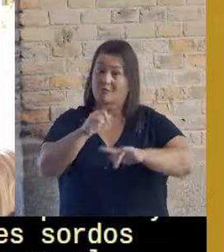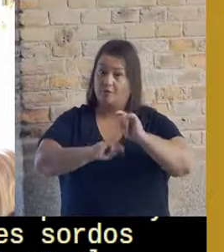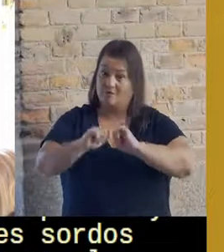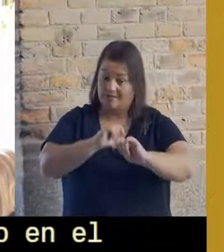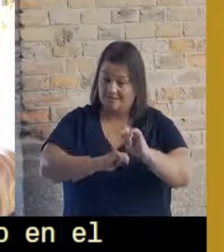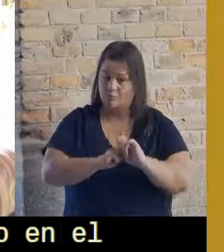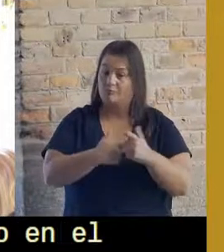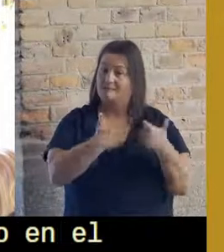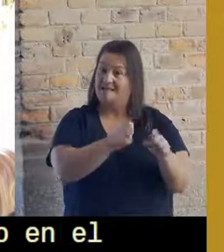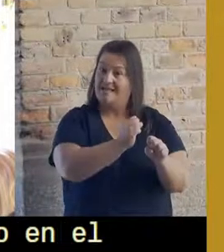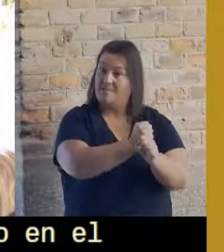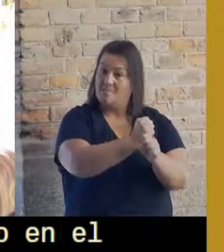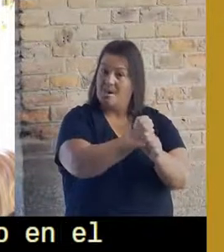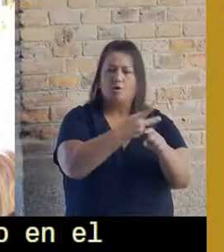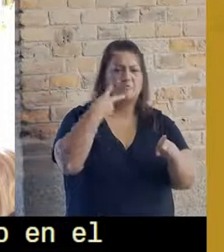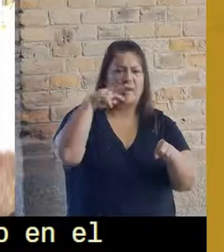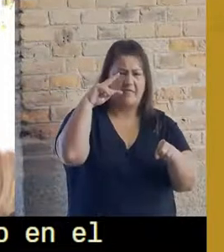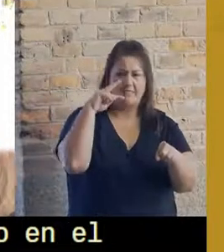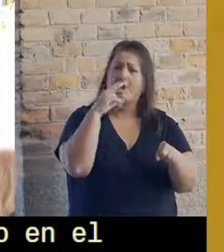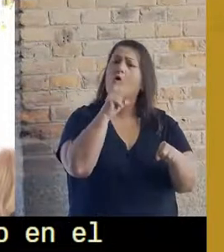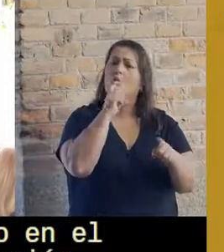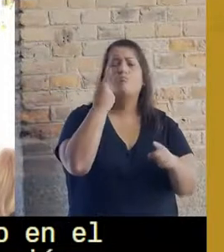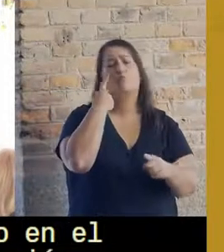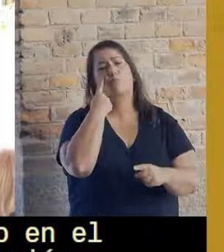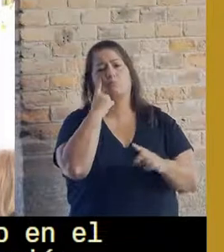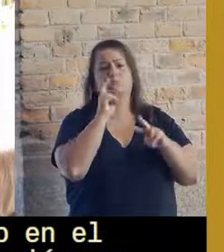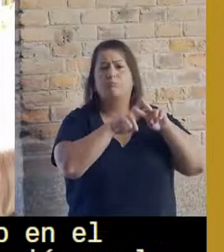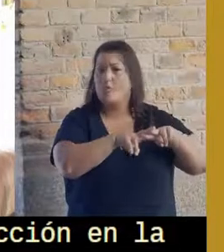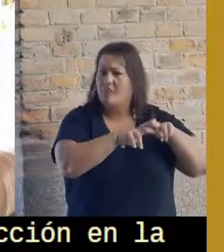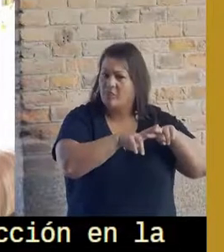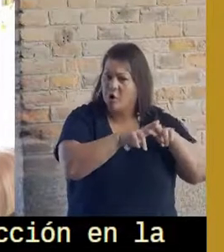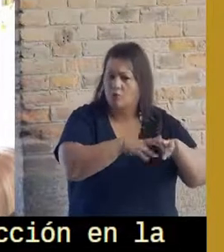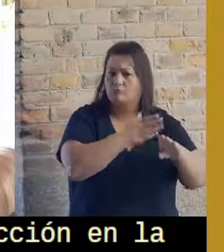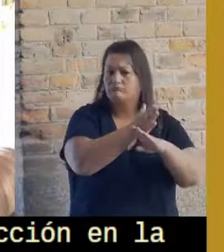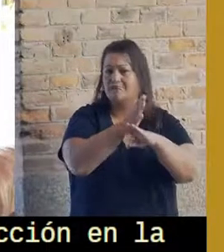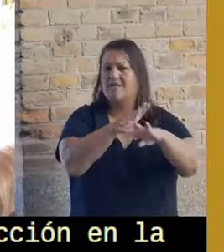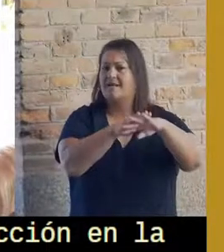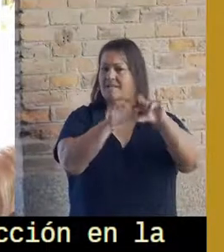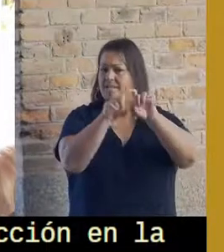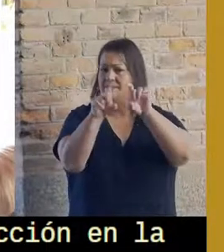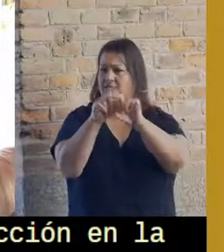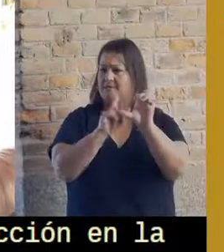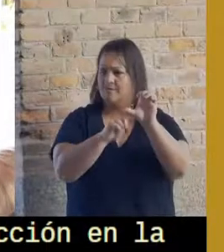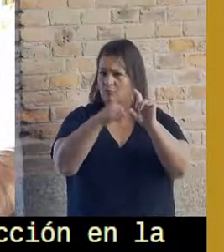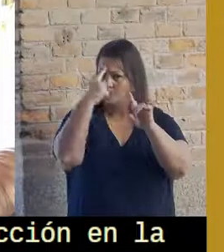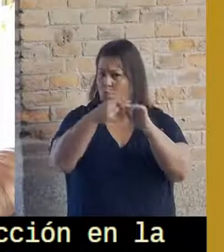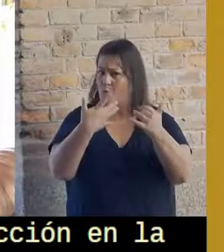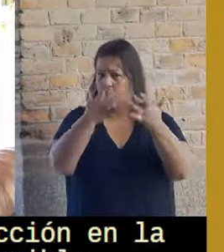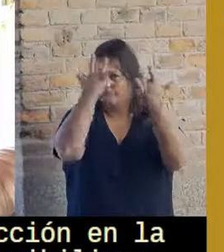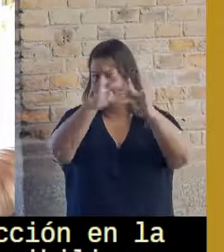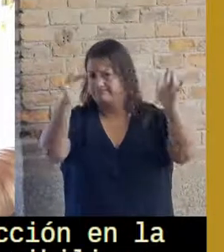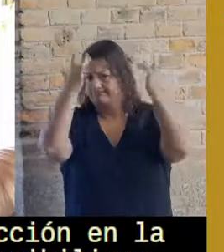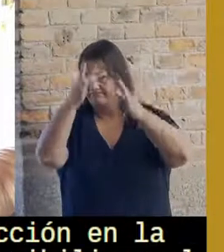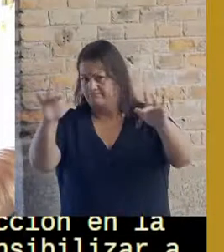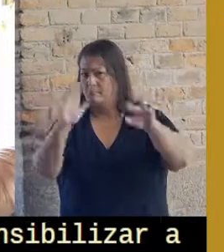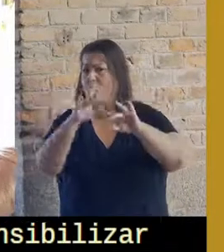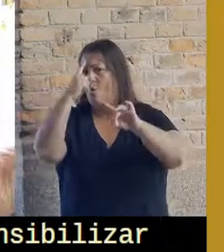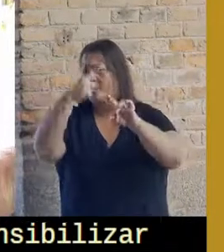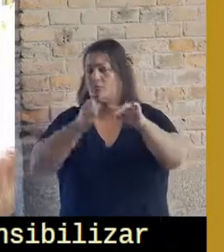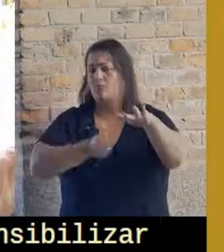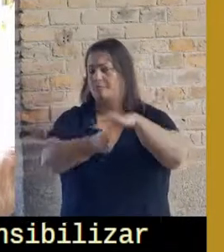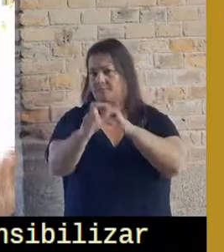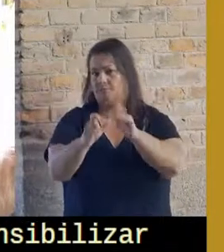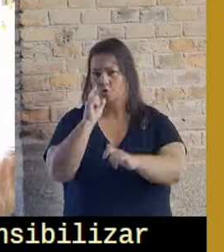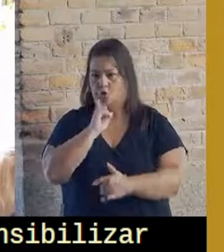ámbito del empleo tiene experiencia con la prospección en la red empresarial de extremadura con el objetivo de sensibilizar para la inserción de las